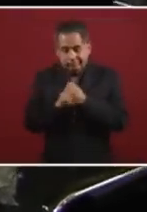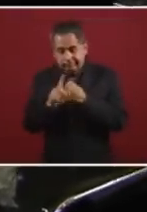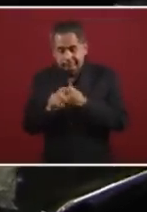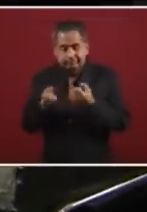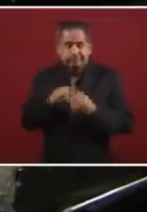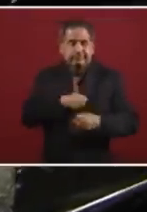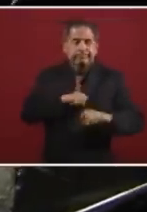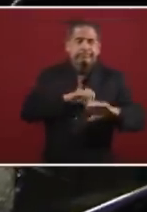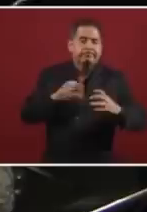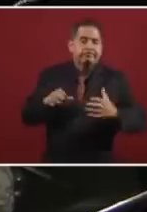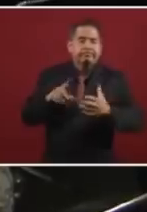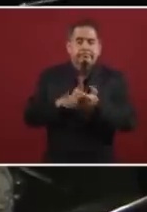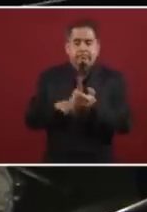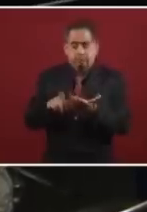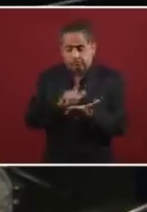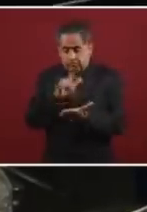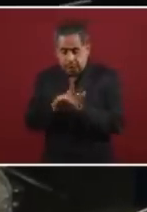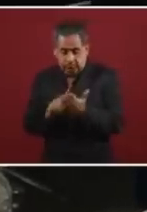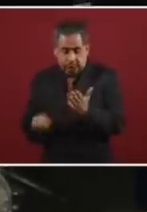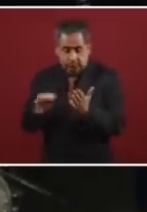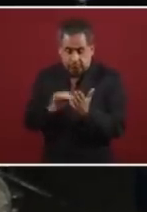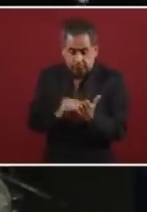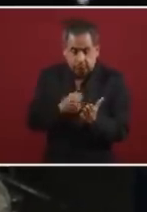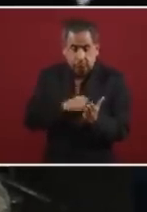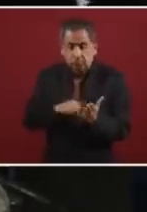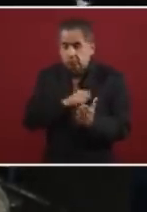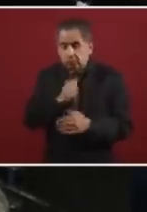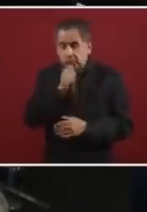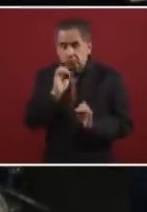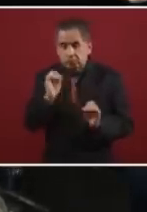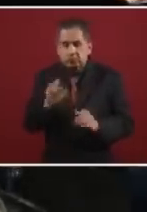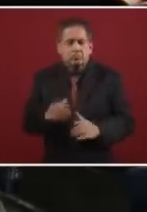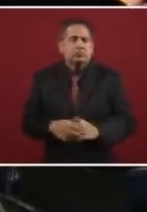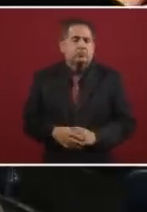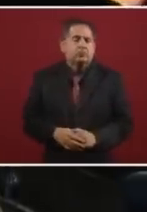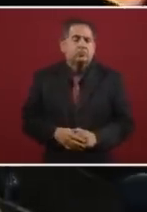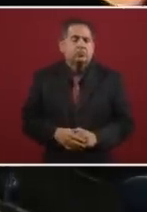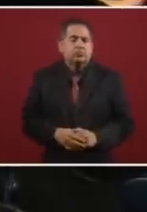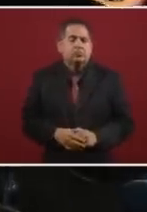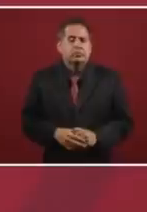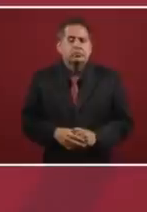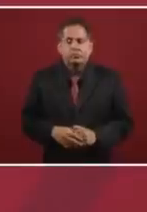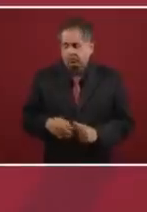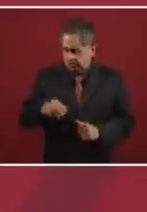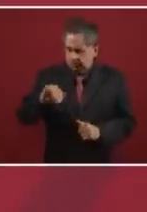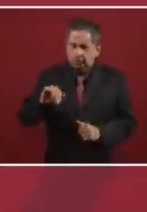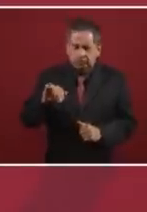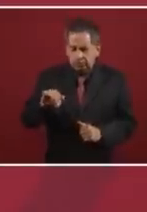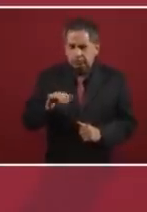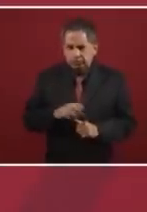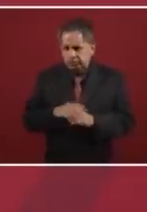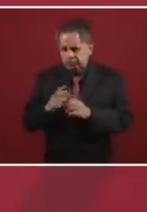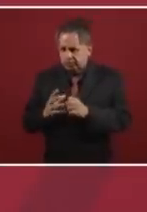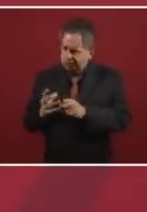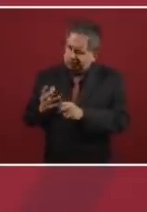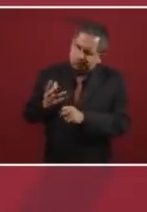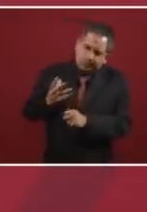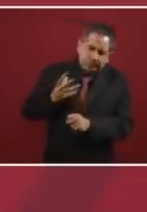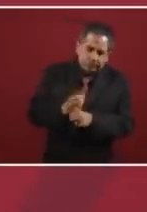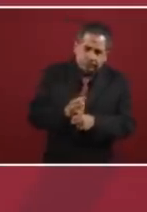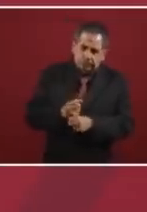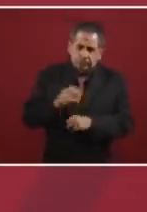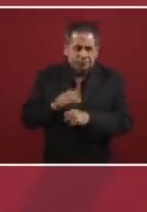está incluida en la ley de salud pública federal vamos a reforzar esa campaña es